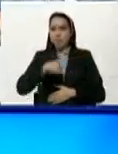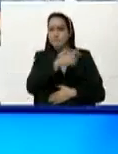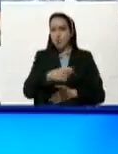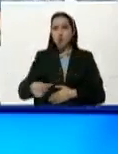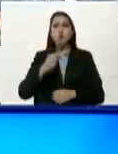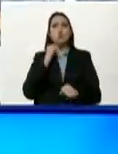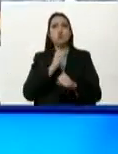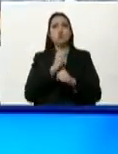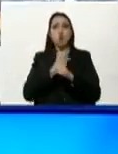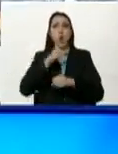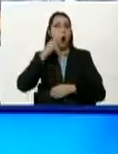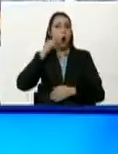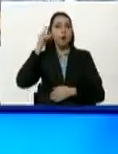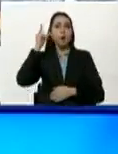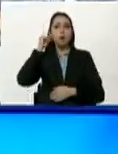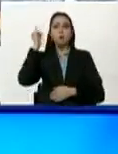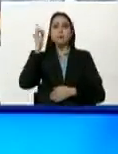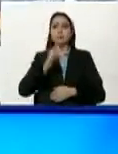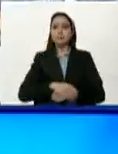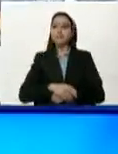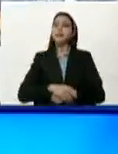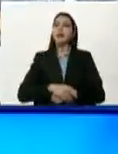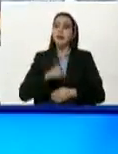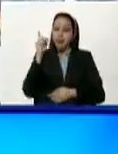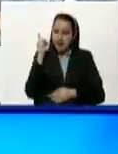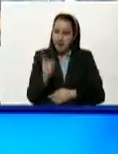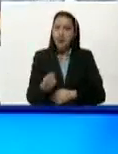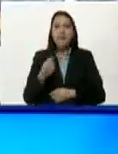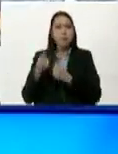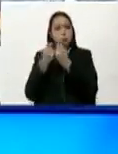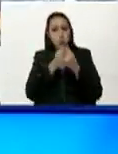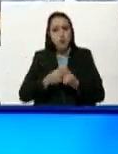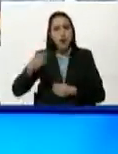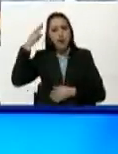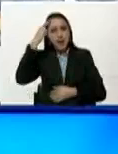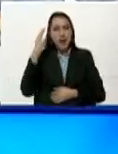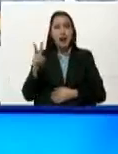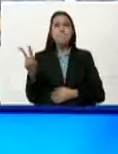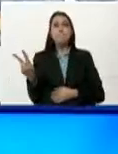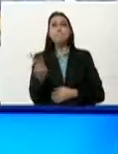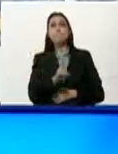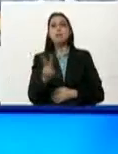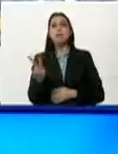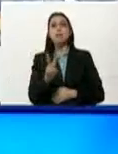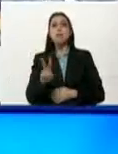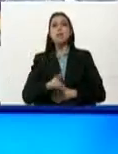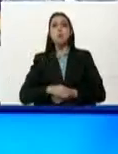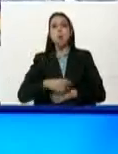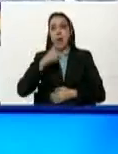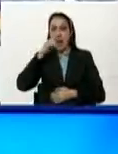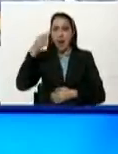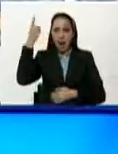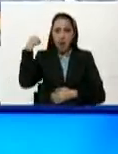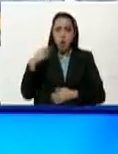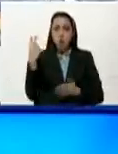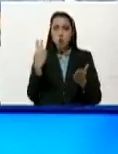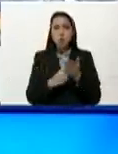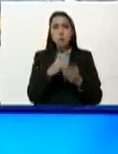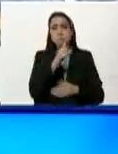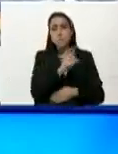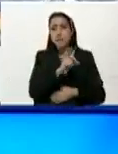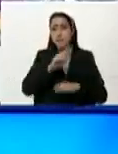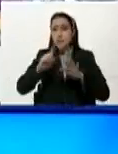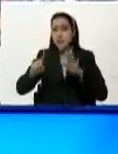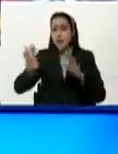y las trabajadoras esa es la economía real venezuela del año 2015 2016